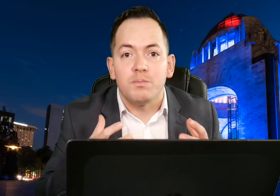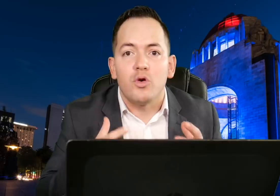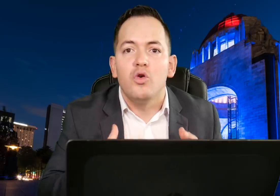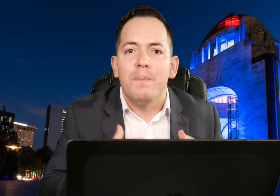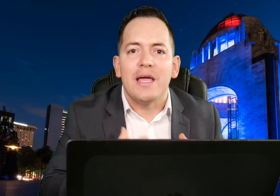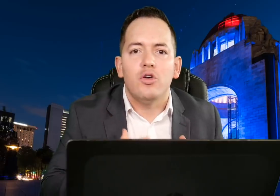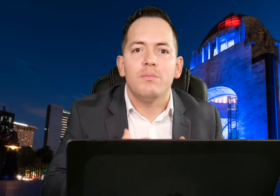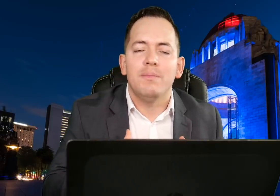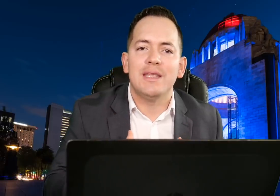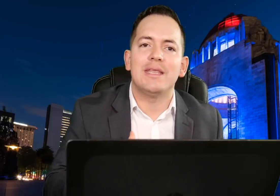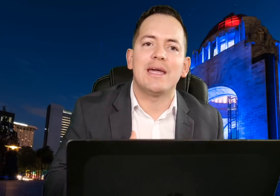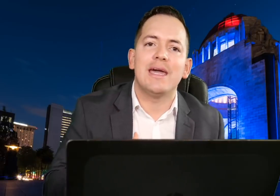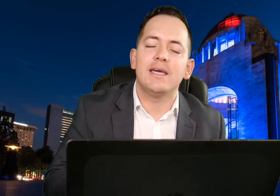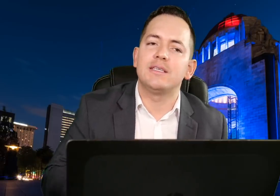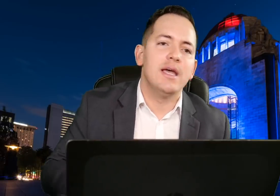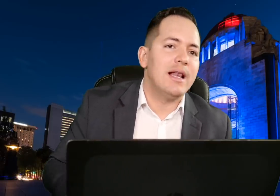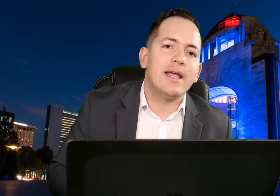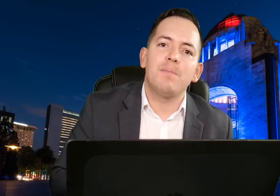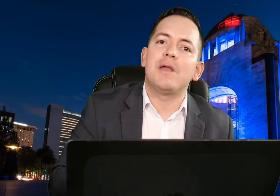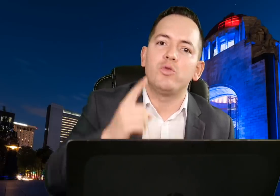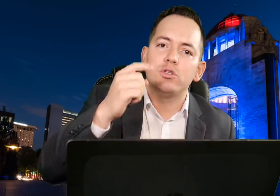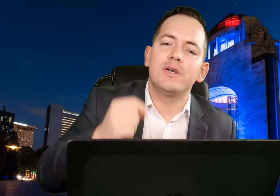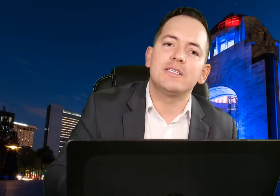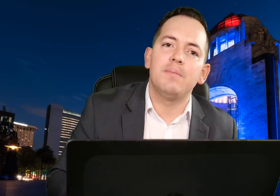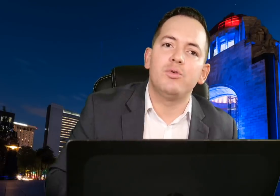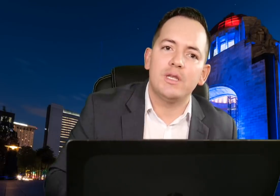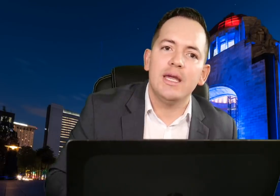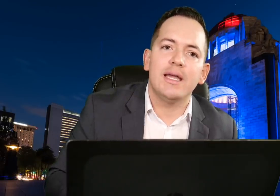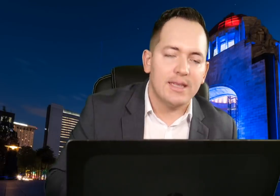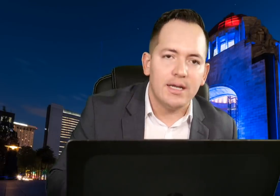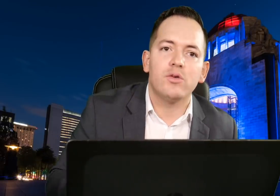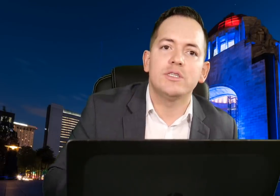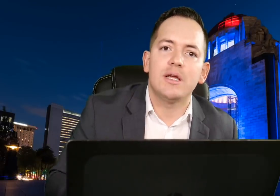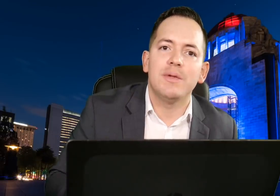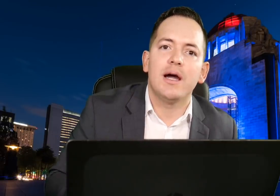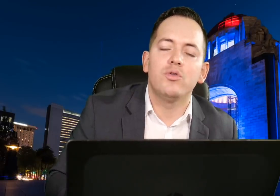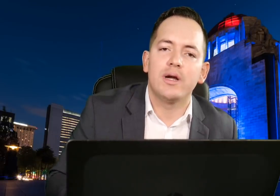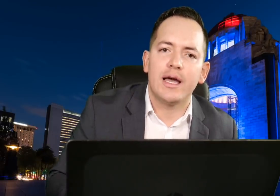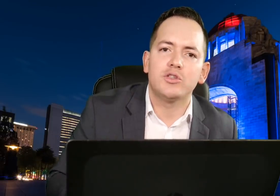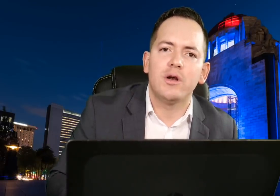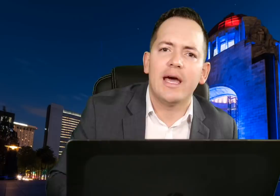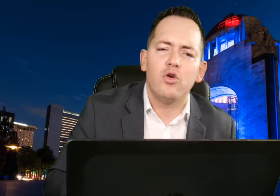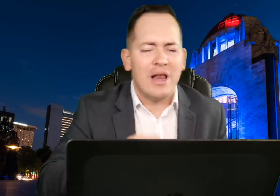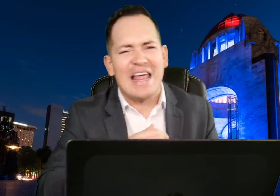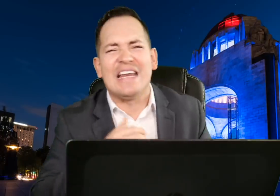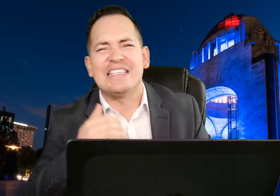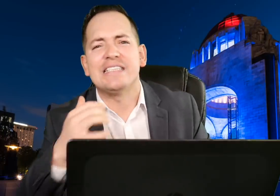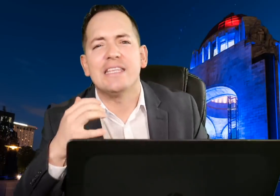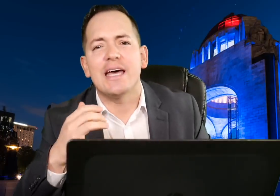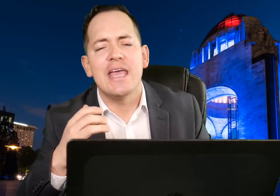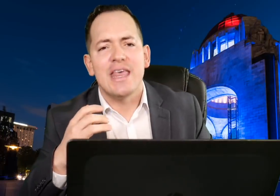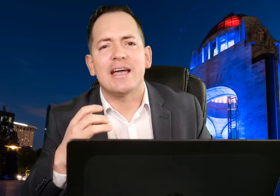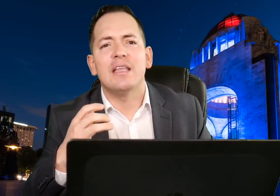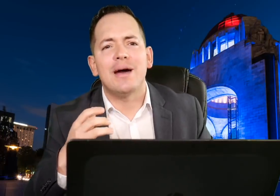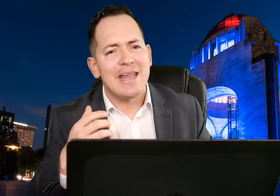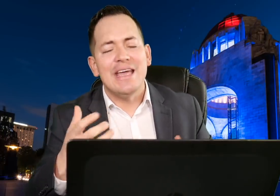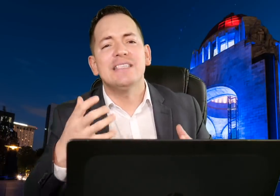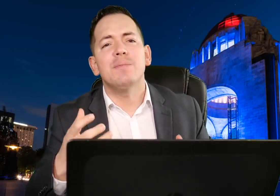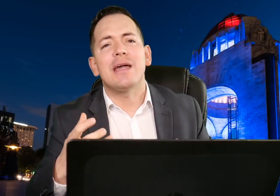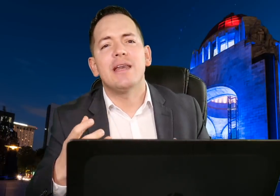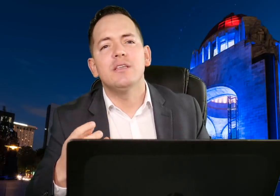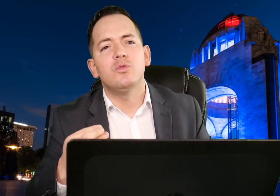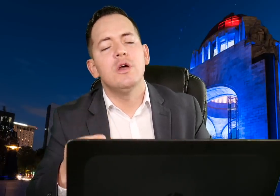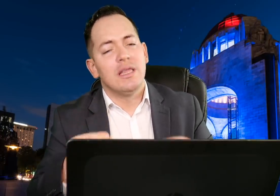que nos preocupa enormemente que es las repercusiones que podría tener nuestra amiga juncal solano la necesidad de activar